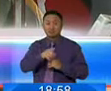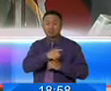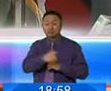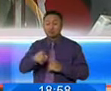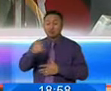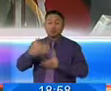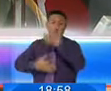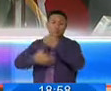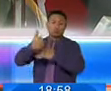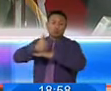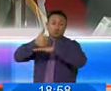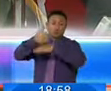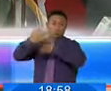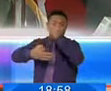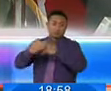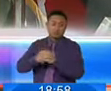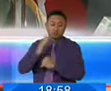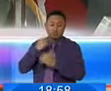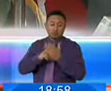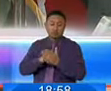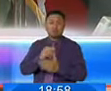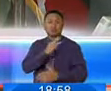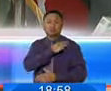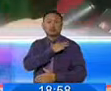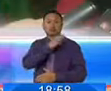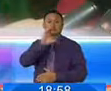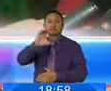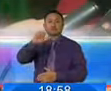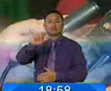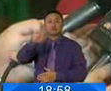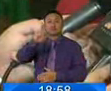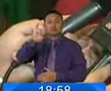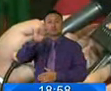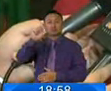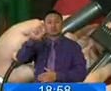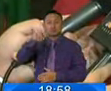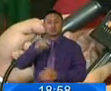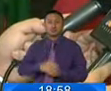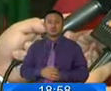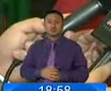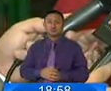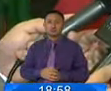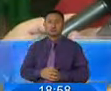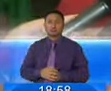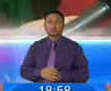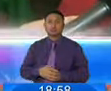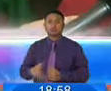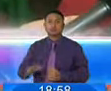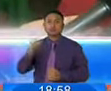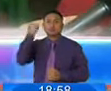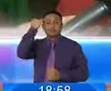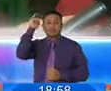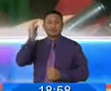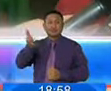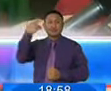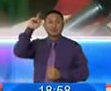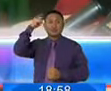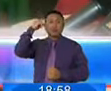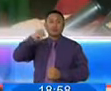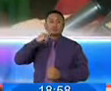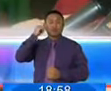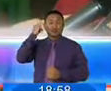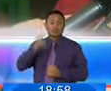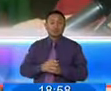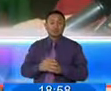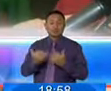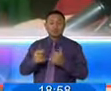los tribunales, como el caso del coronel César Carrión. Esa invención del correato ha servido única y exclusivamente para callar